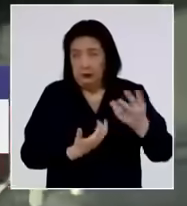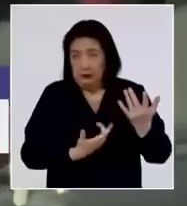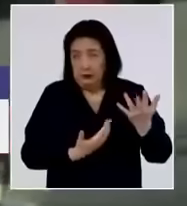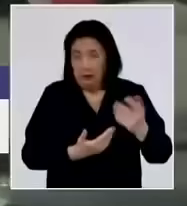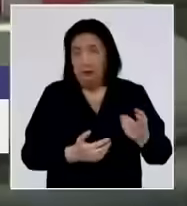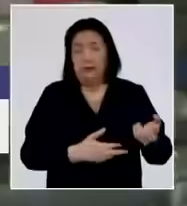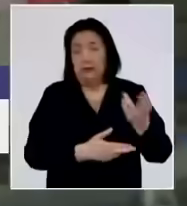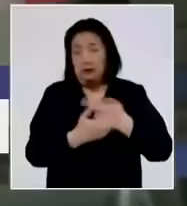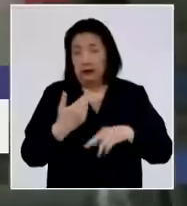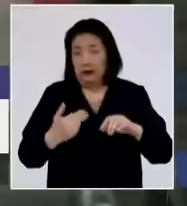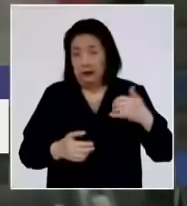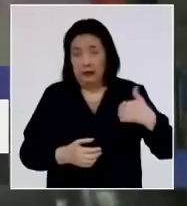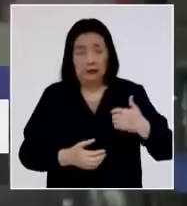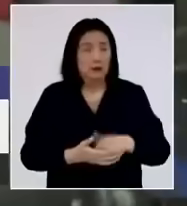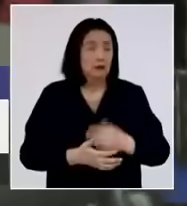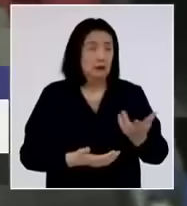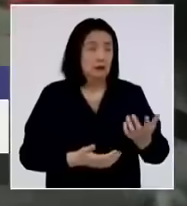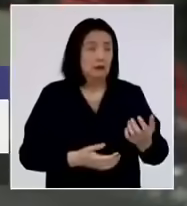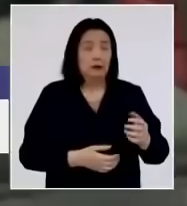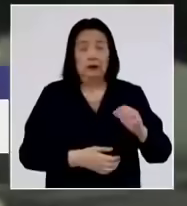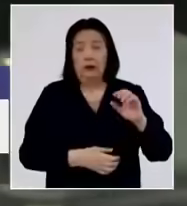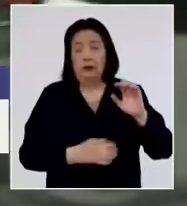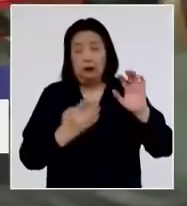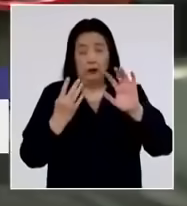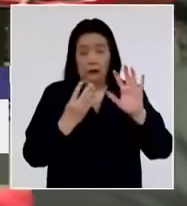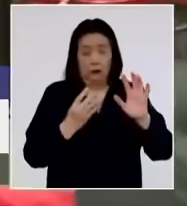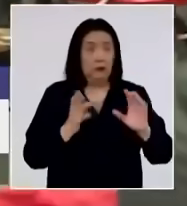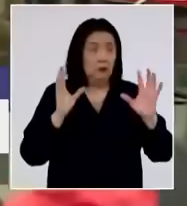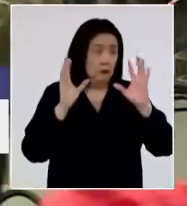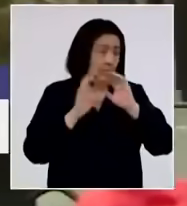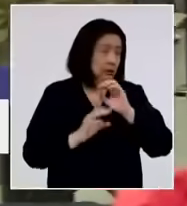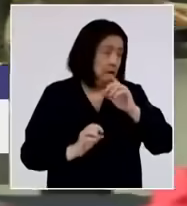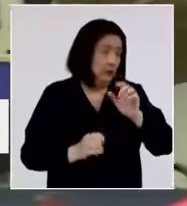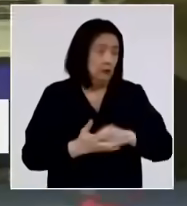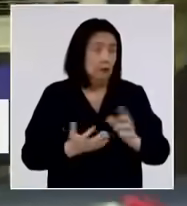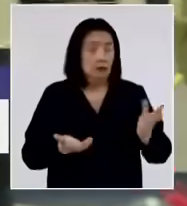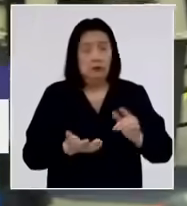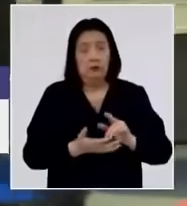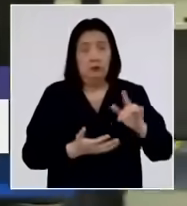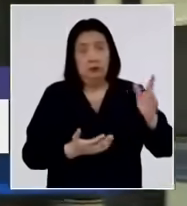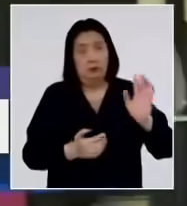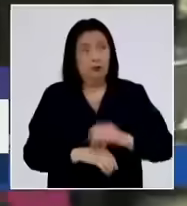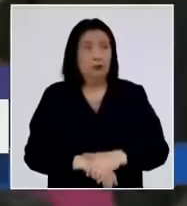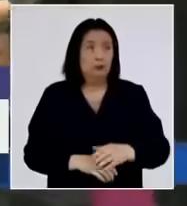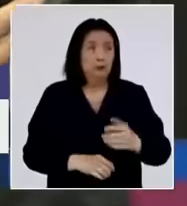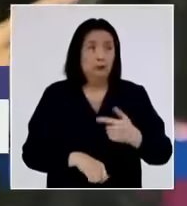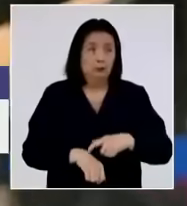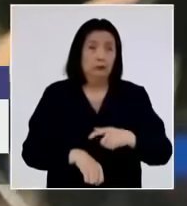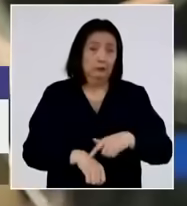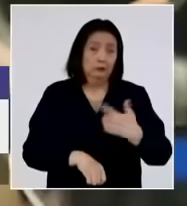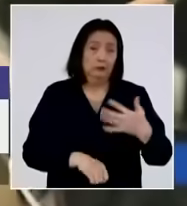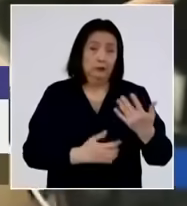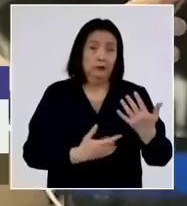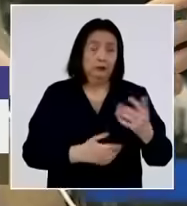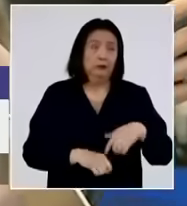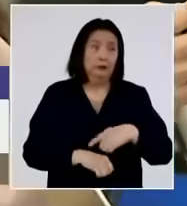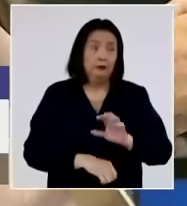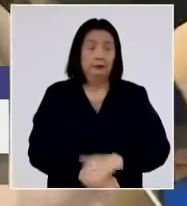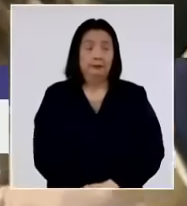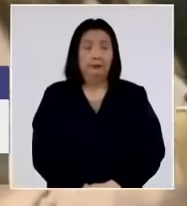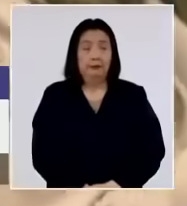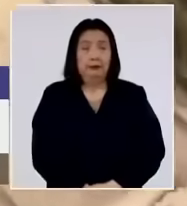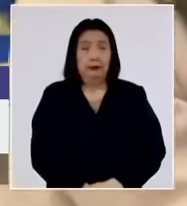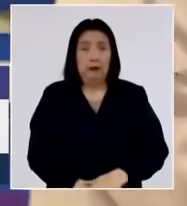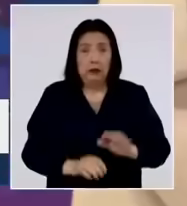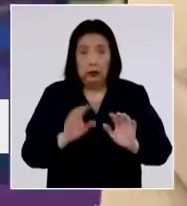poder regresar a su hogar? A las 23 sale el vuelo, son las 12, varias horas todavía tenemos de espera.